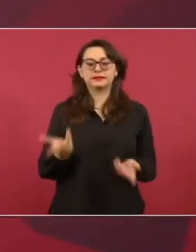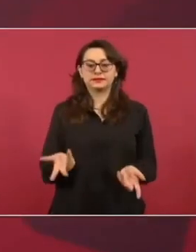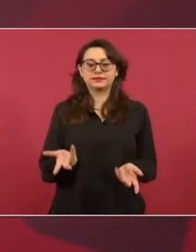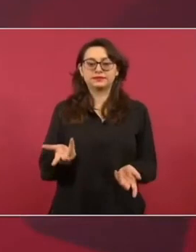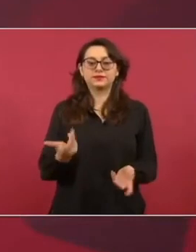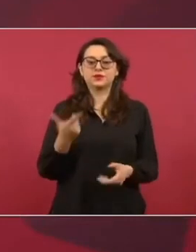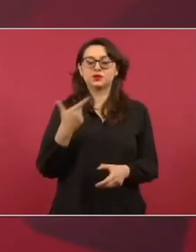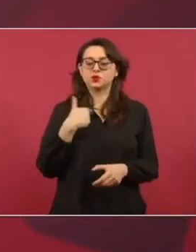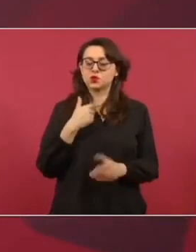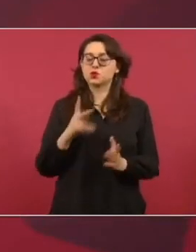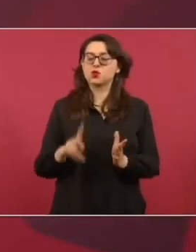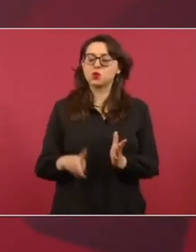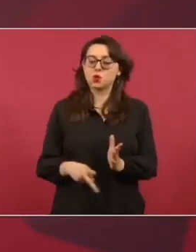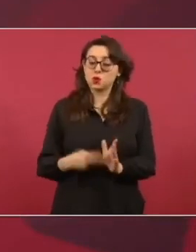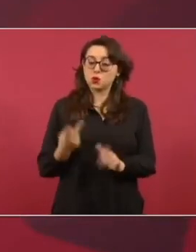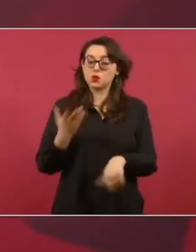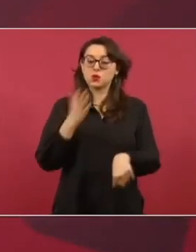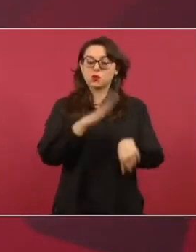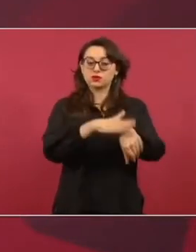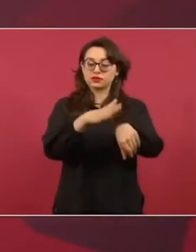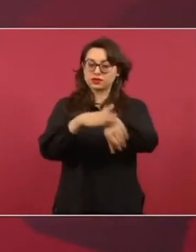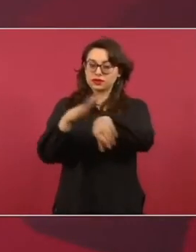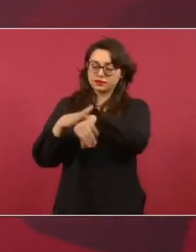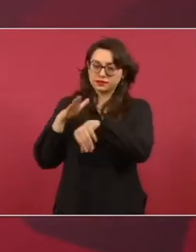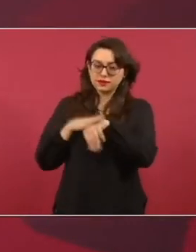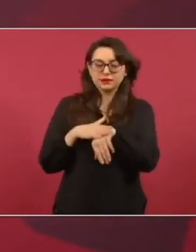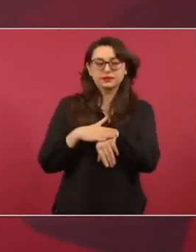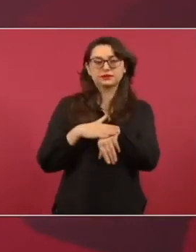quienes forman parte